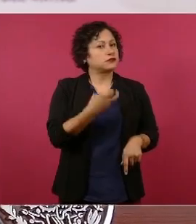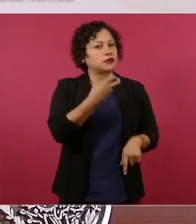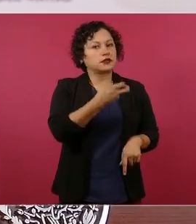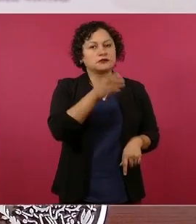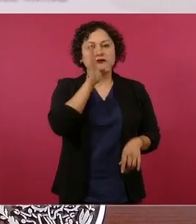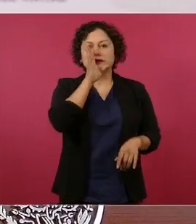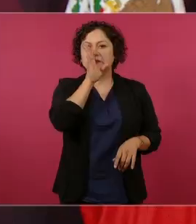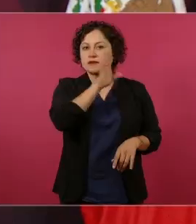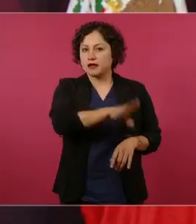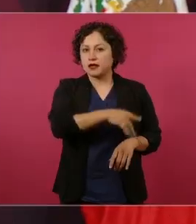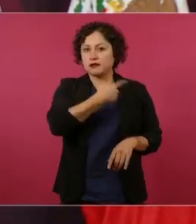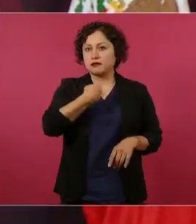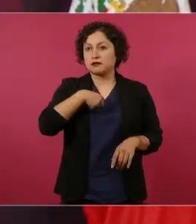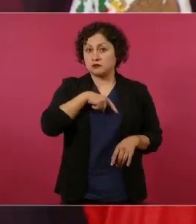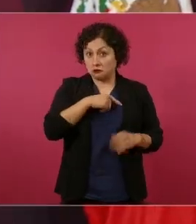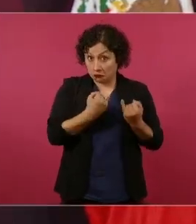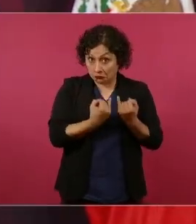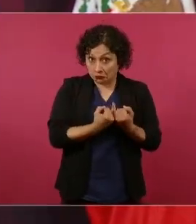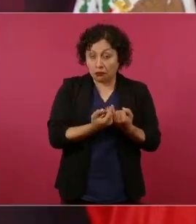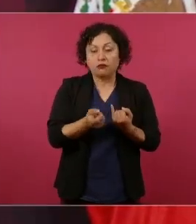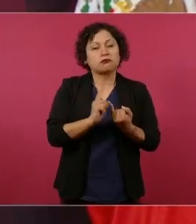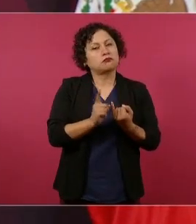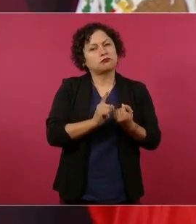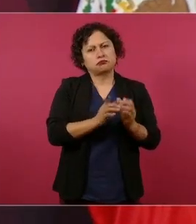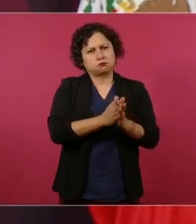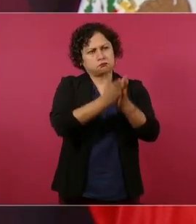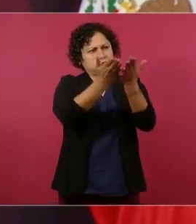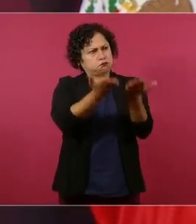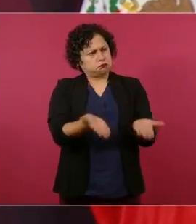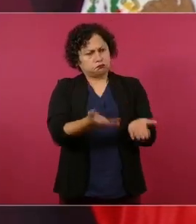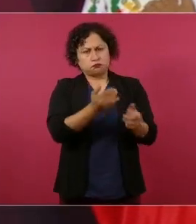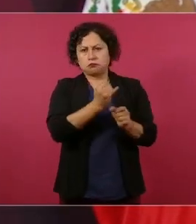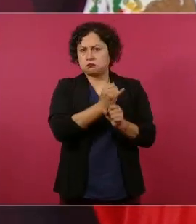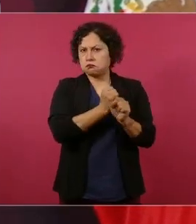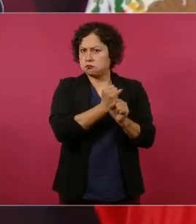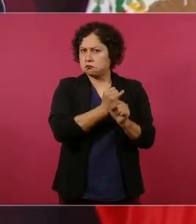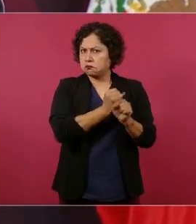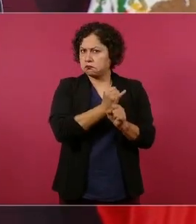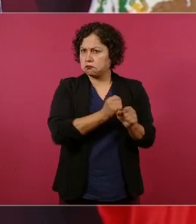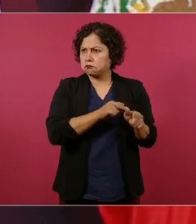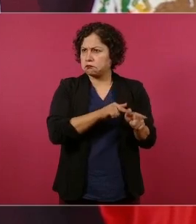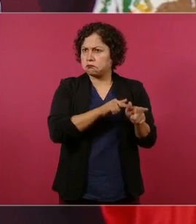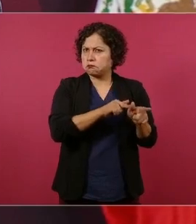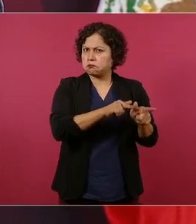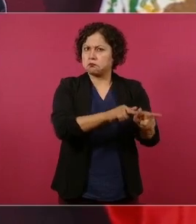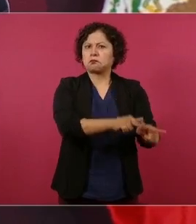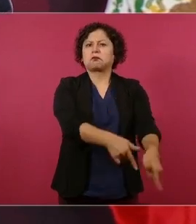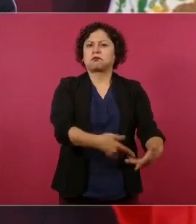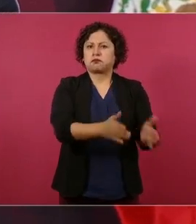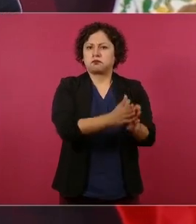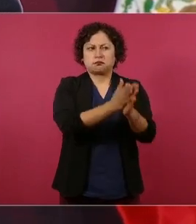Nosotros no vamos a cerrar ningún expediente, son expedientes abiertos.